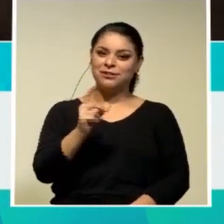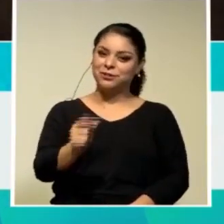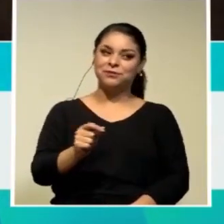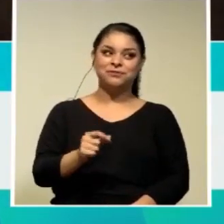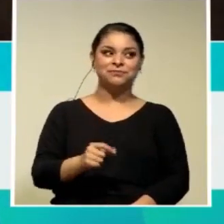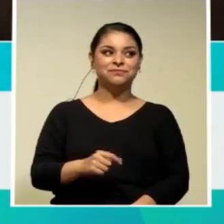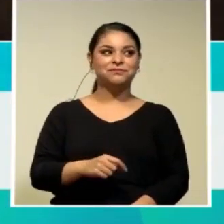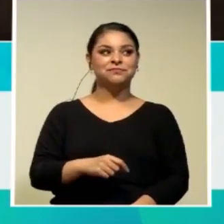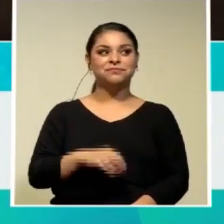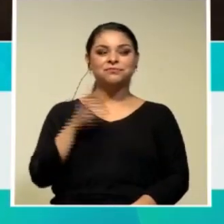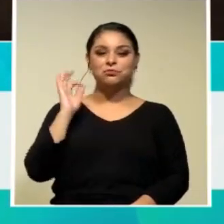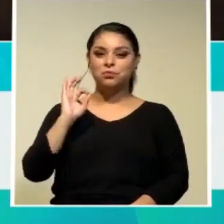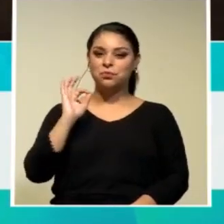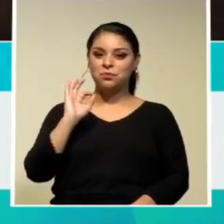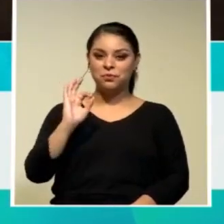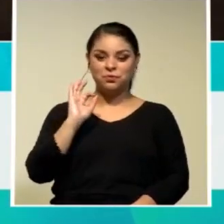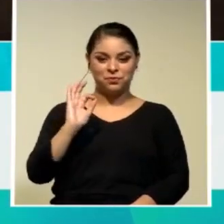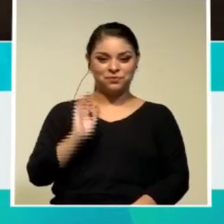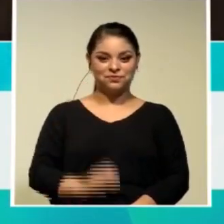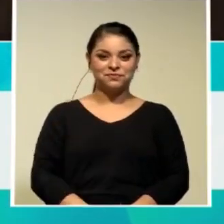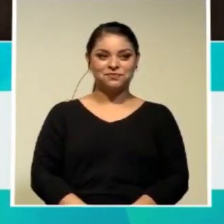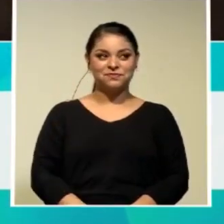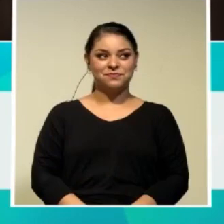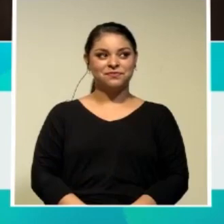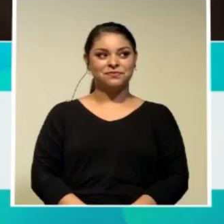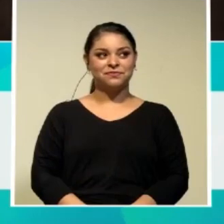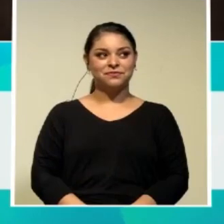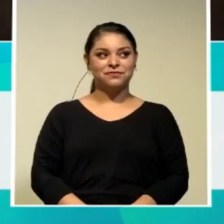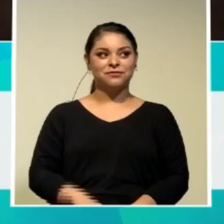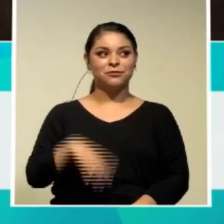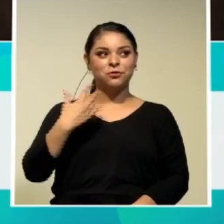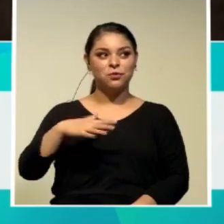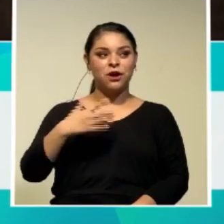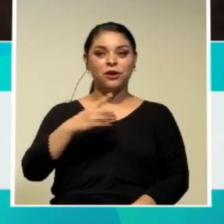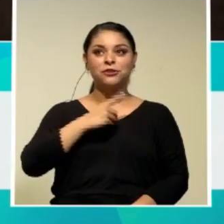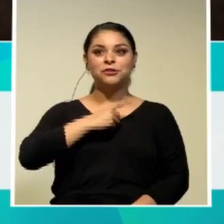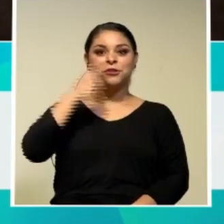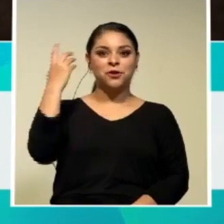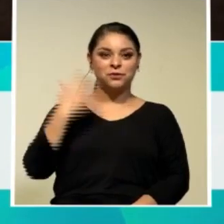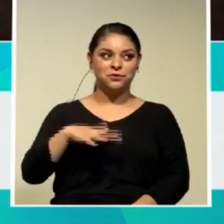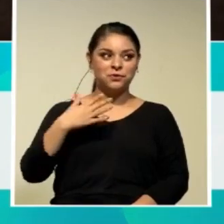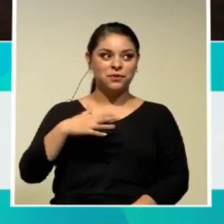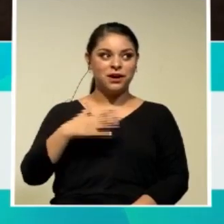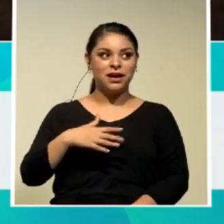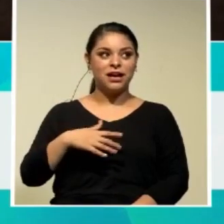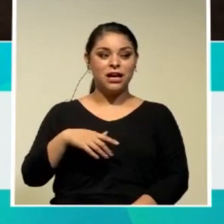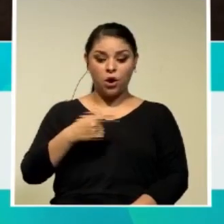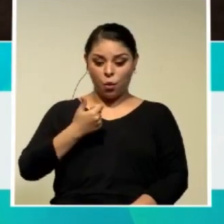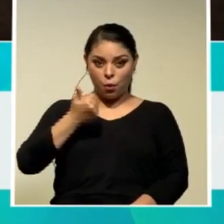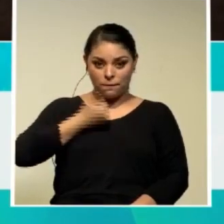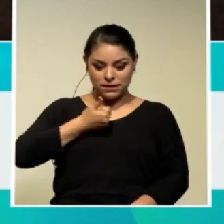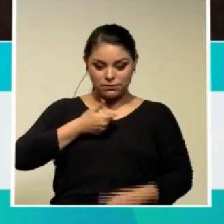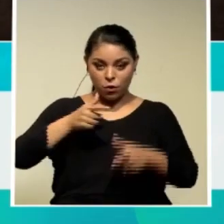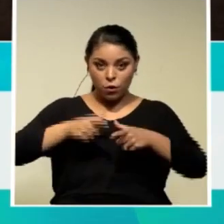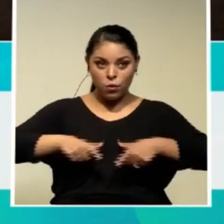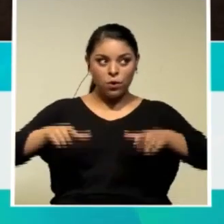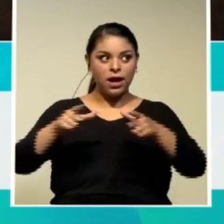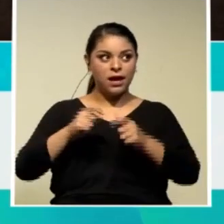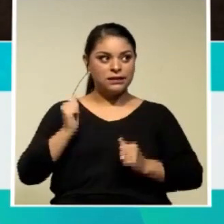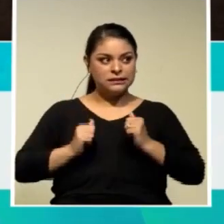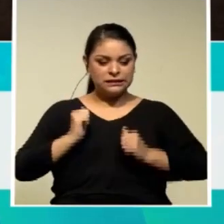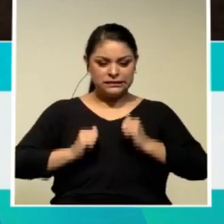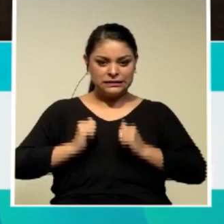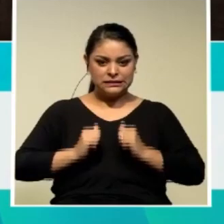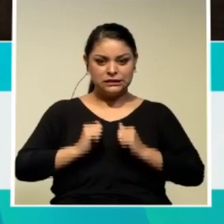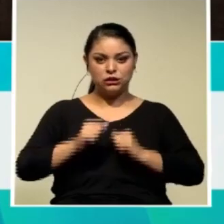¡Muy bien! ¡Dice el profe que más rápido! ¡Dios mío! A ver, en un solo lugar, como profe Gabriel y los niños y las